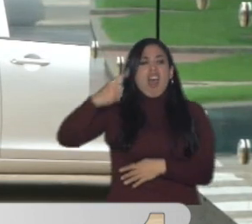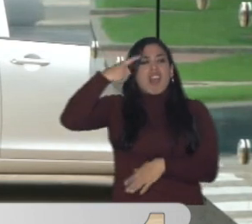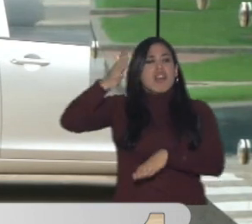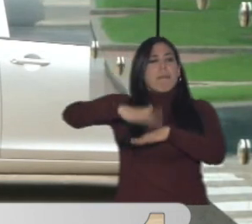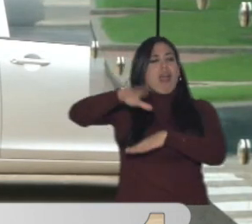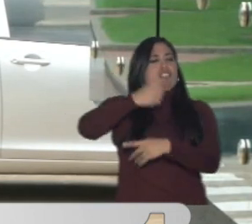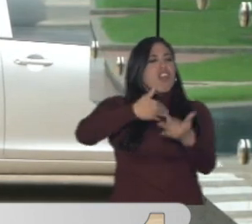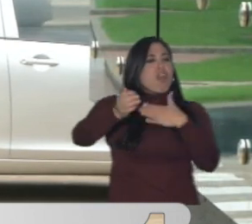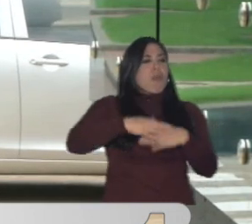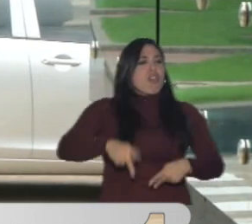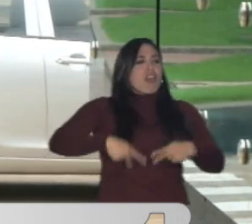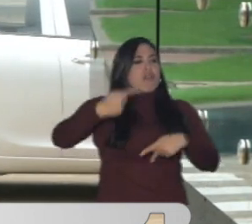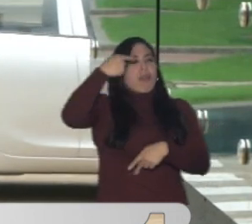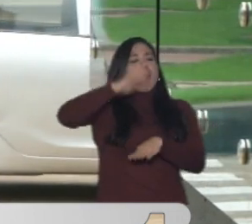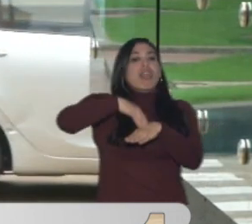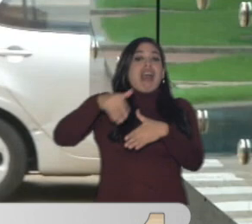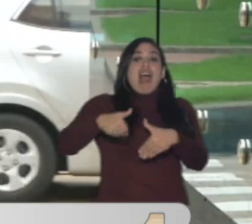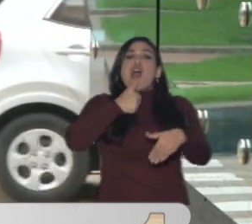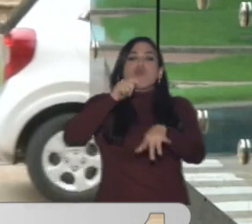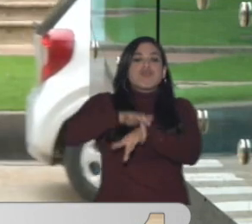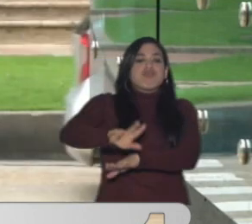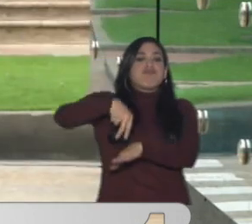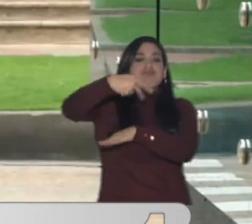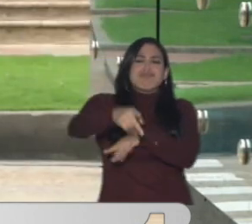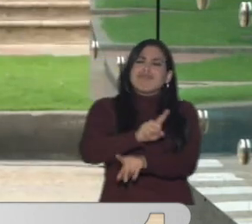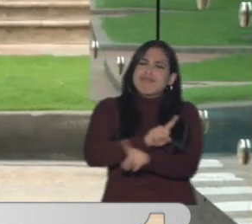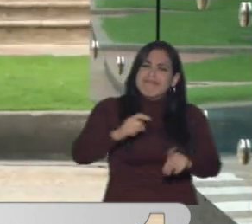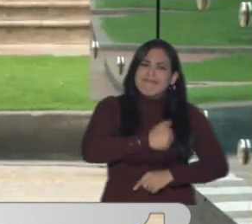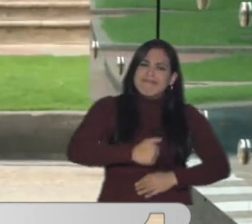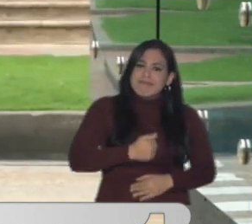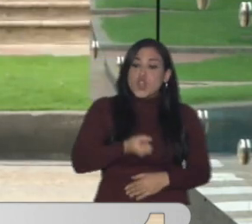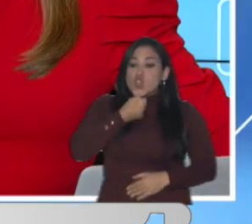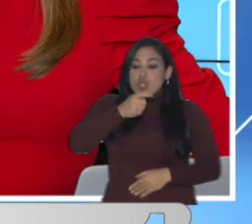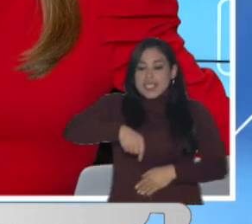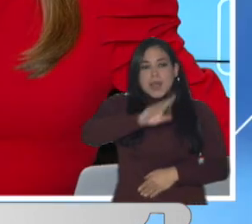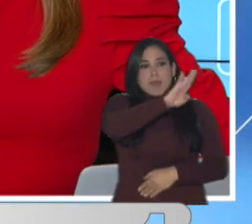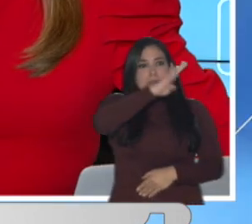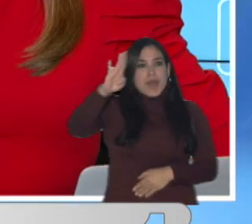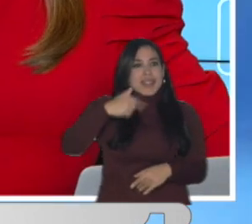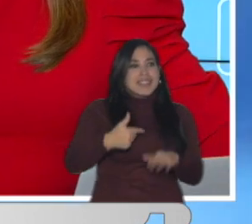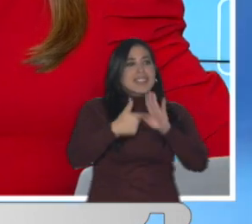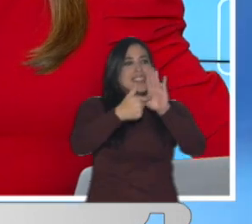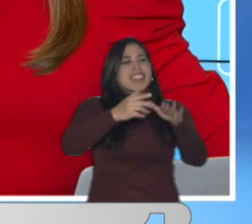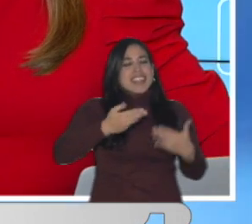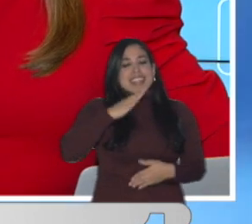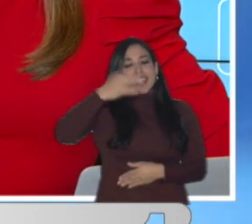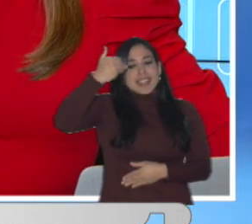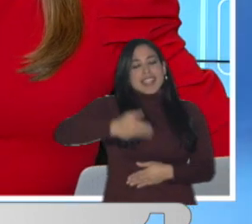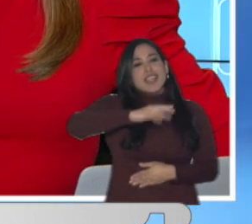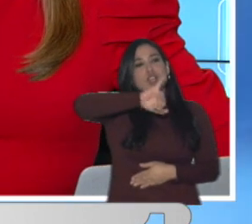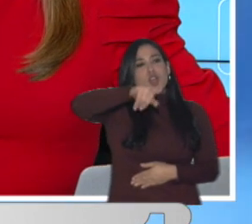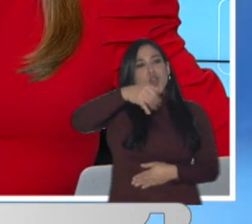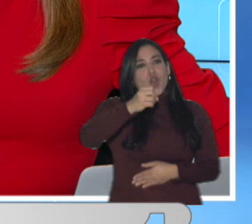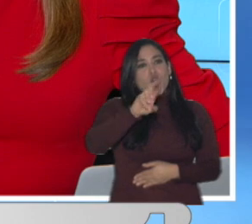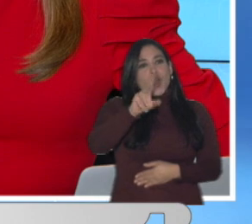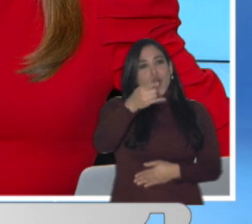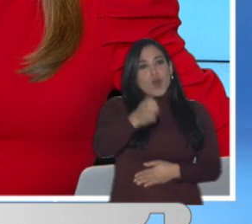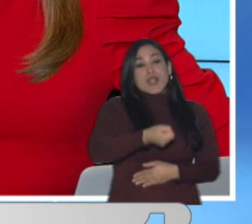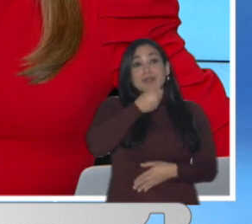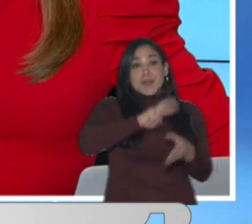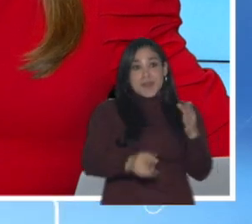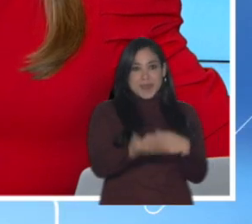no lanzarse a los arroyos mientras llueve. Noticias desde Barranquilla presentadas por Jorge Castro, Noticentro